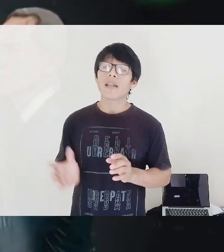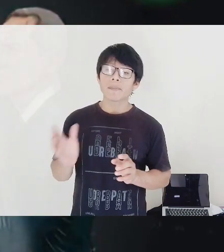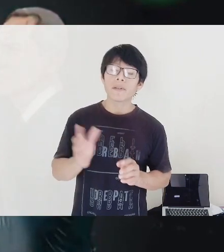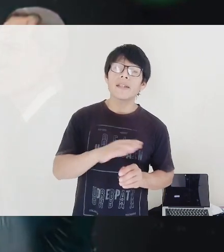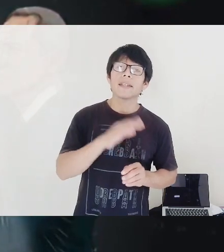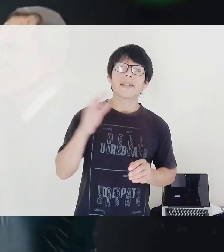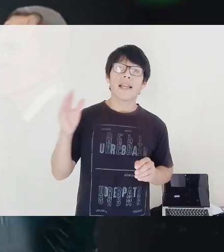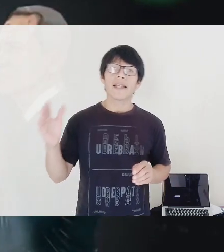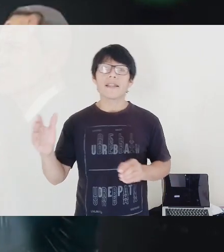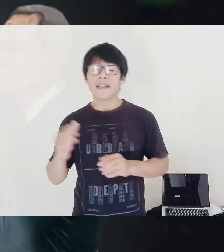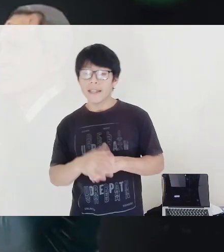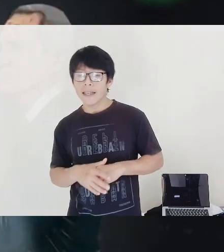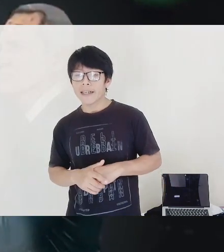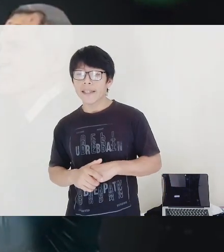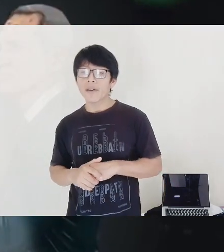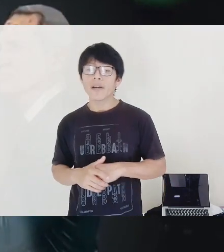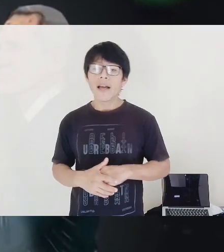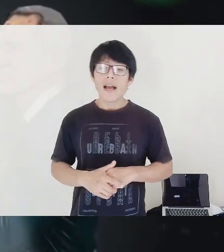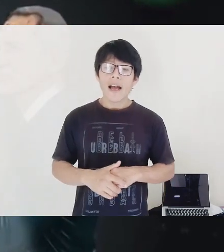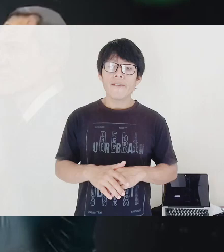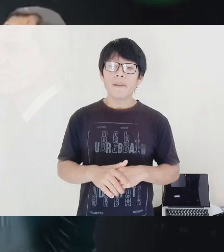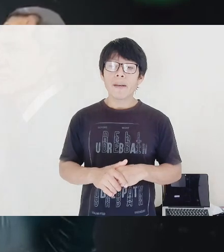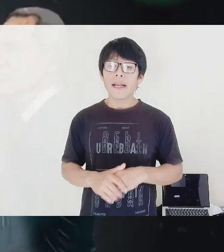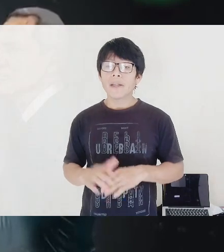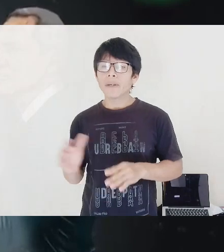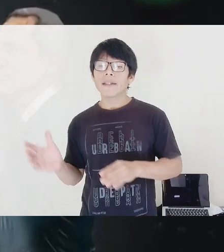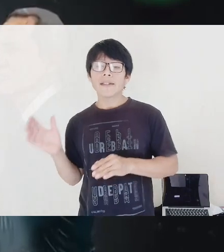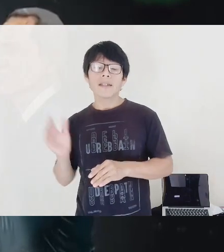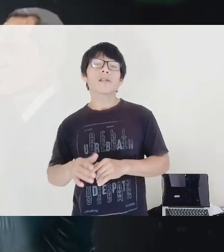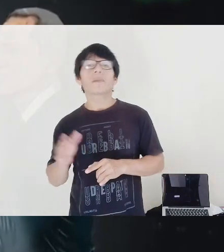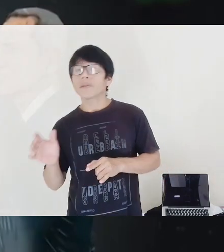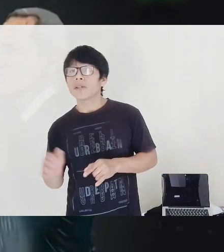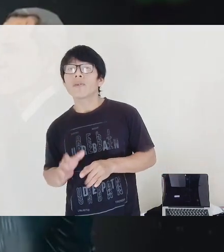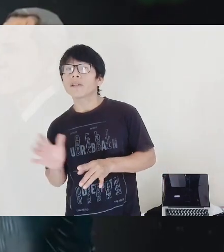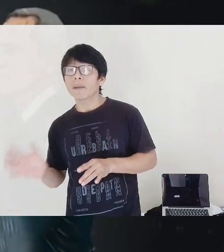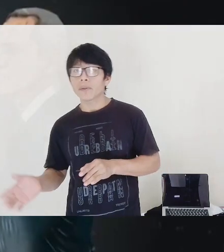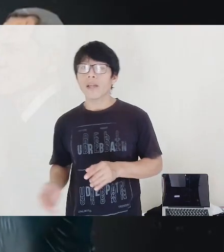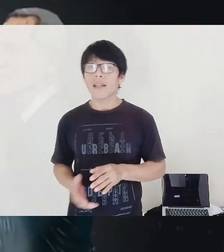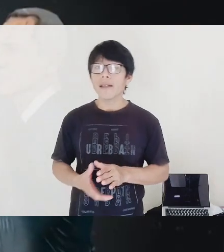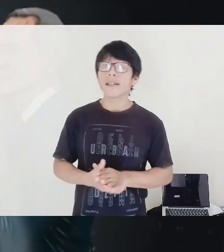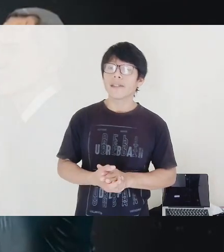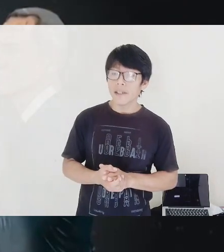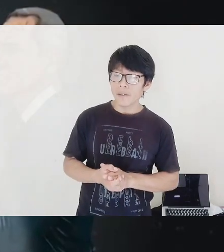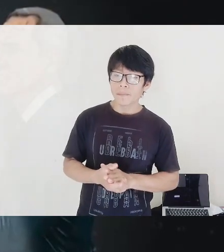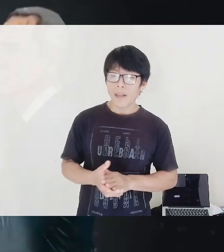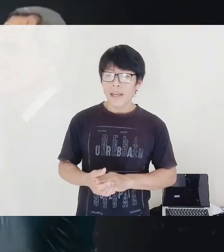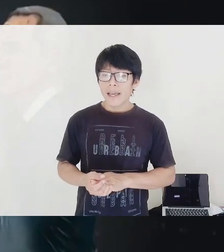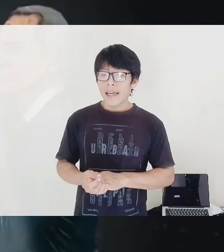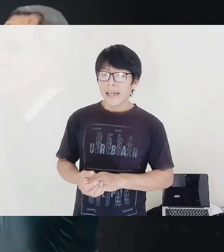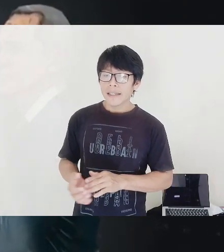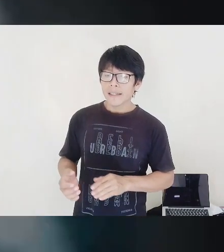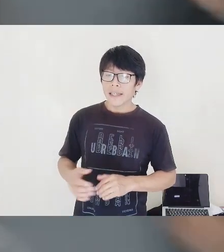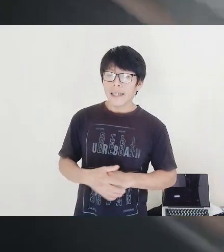pasó nada a las personas quienes le alertaron a Felipe Calderón, gracias a esas personas no les pasó nada, en serio,